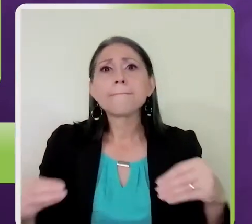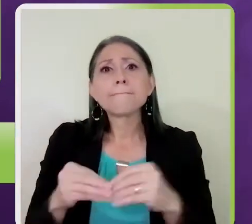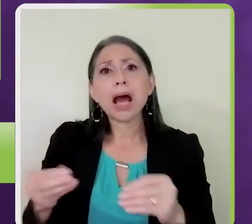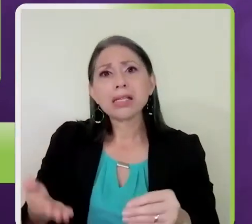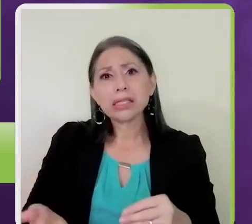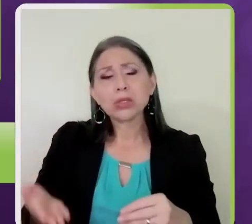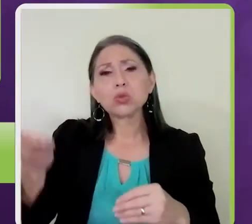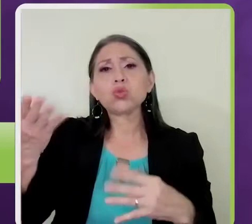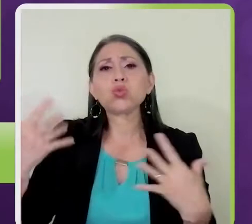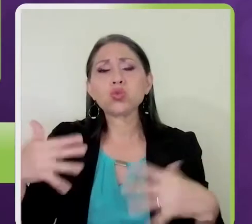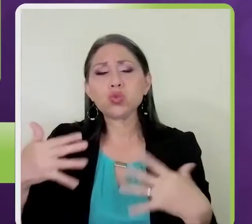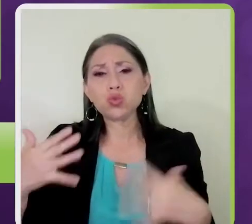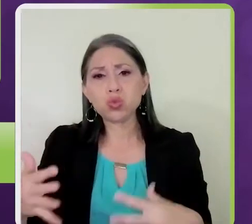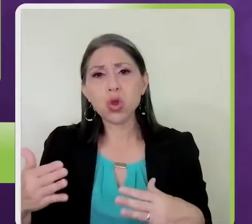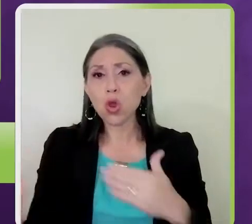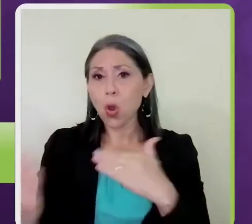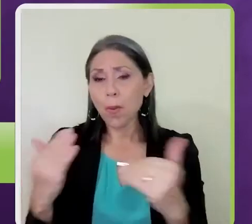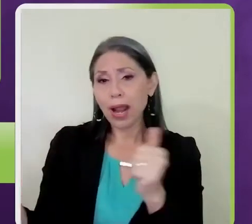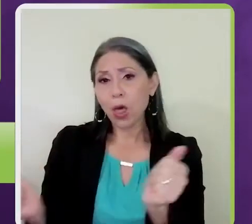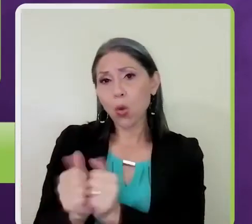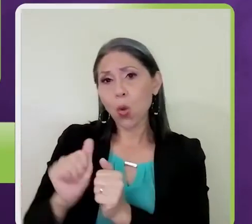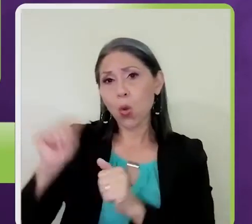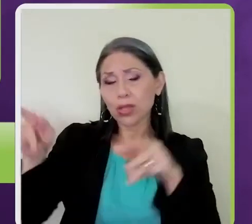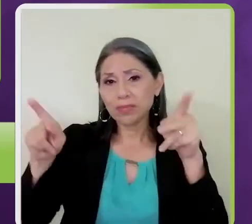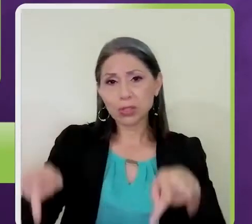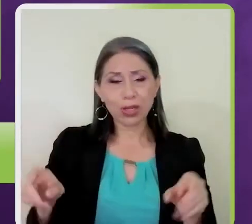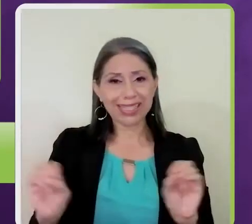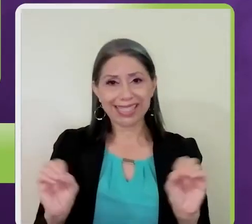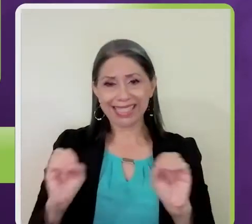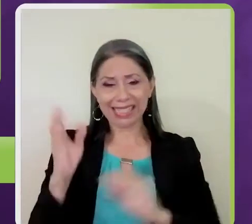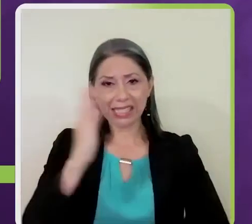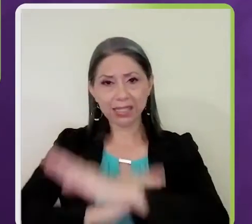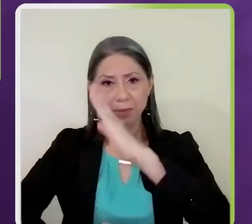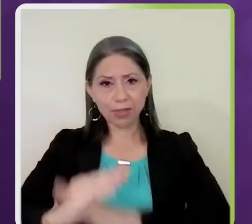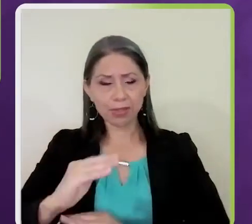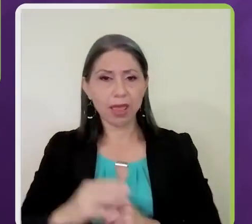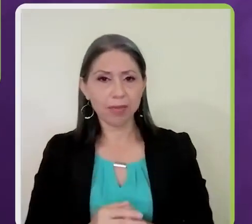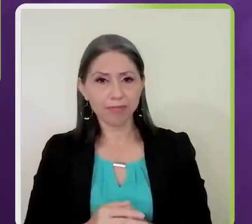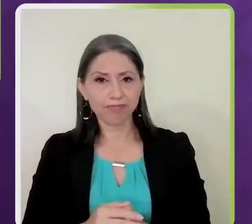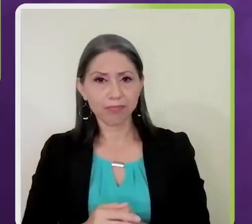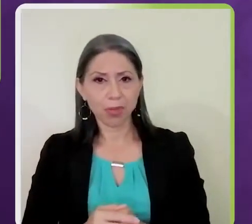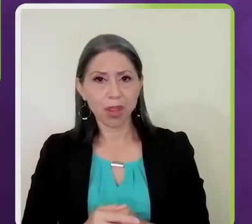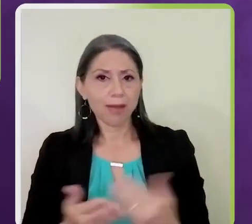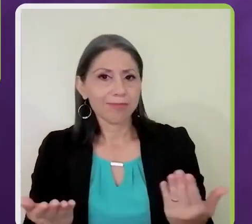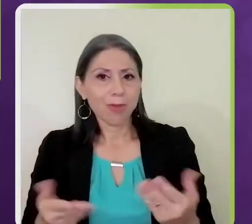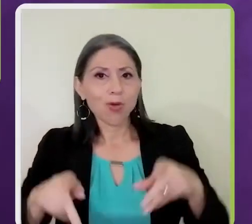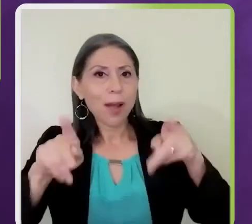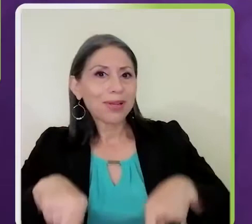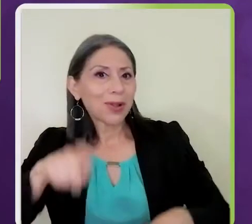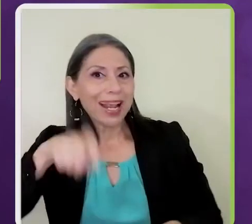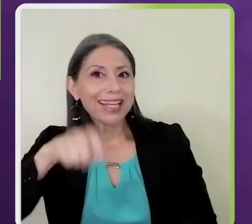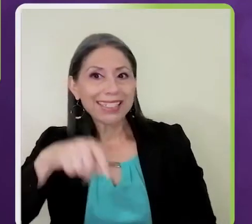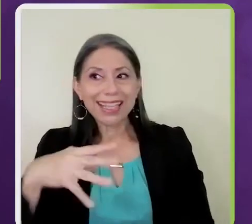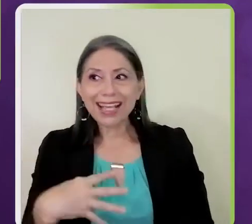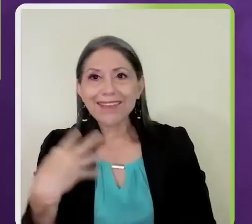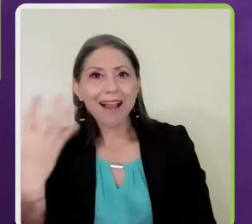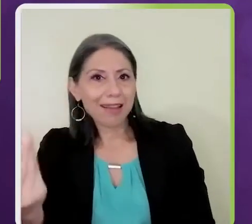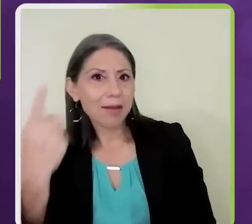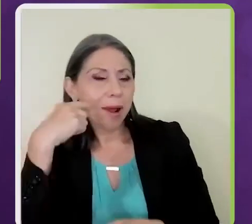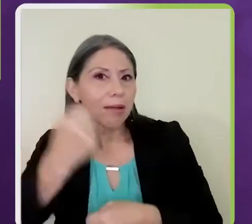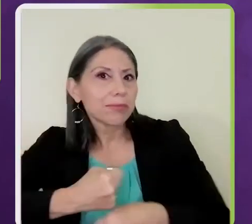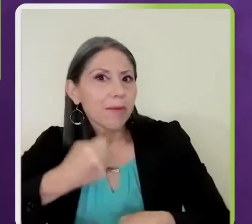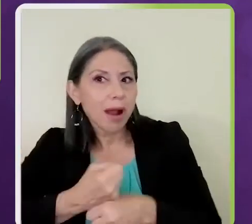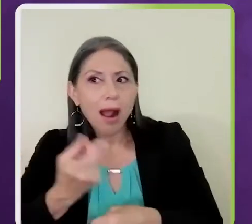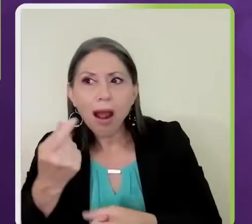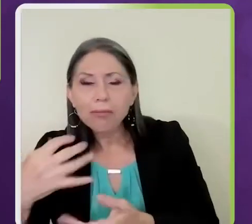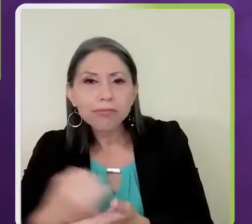en general y de la población sin discapacidad. Iliana, ¿cómo decirle a una persona que requiere salir a la calle para